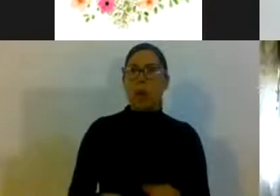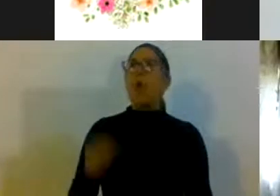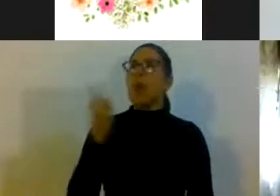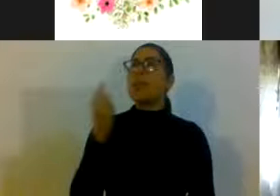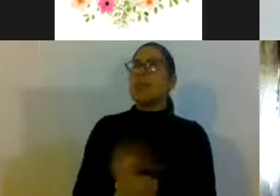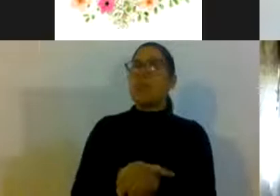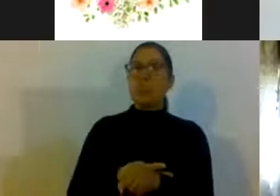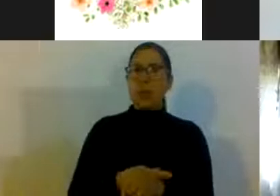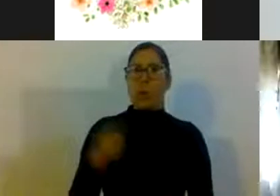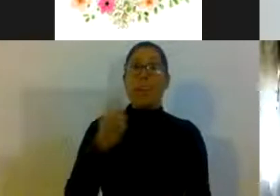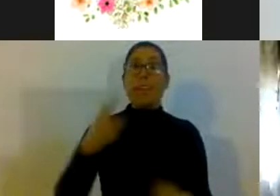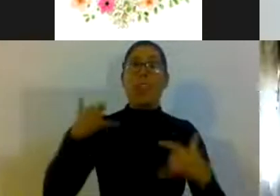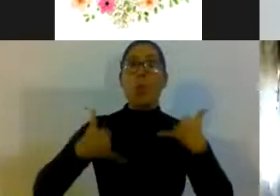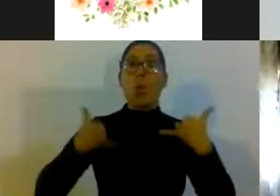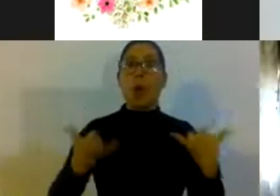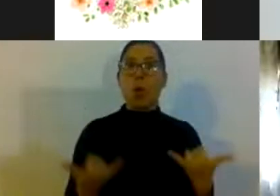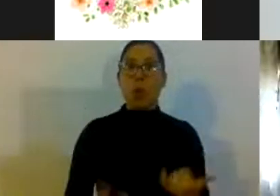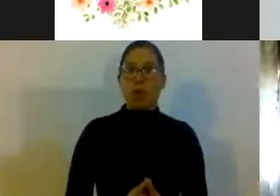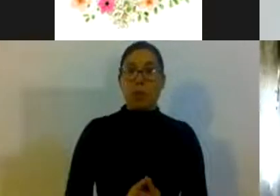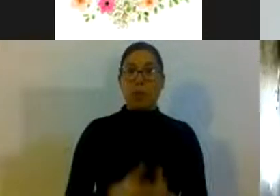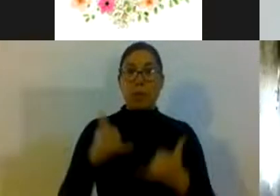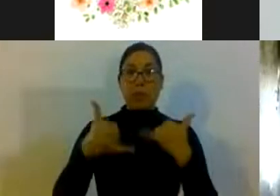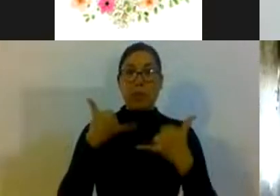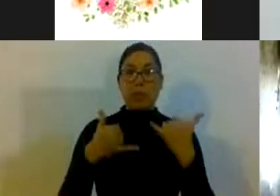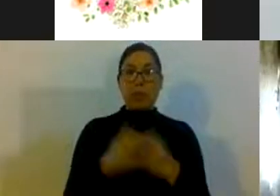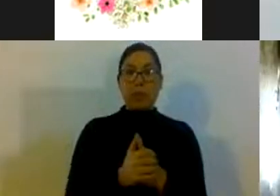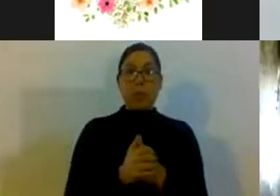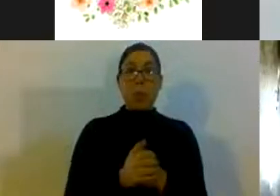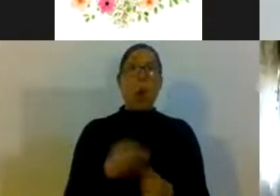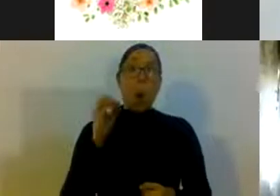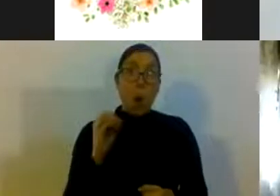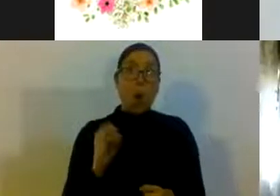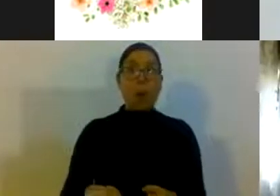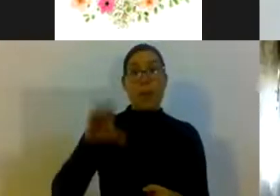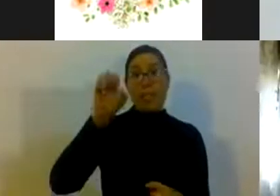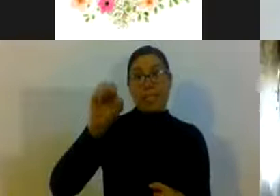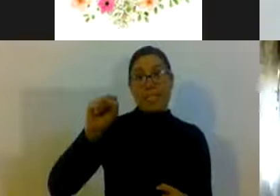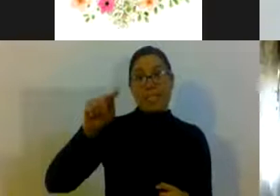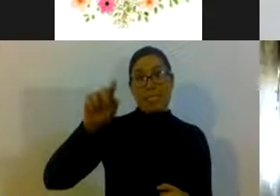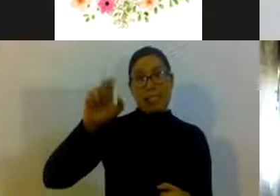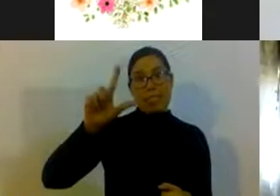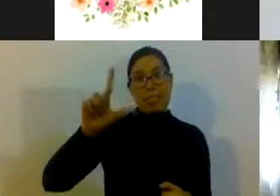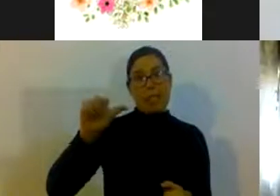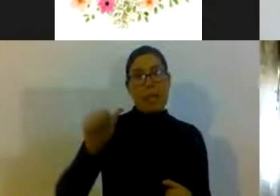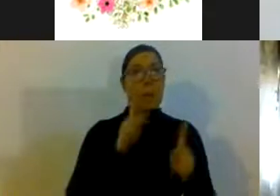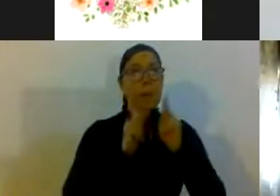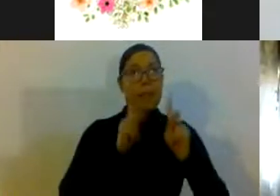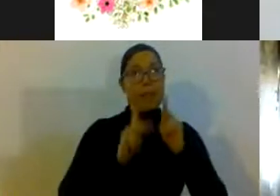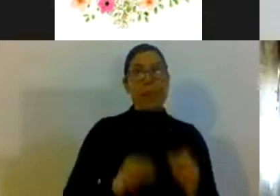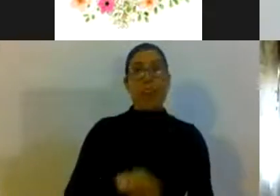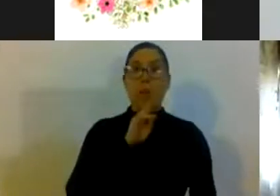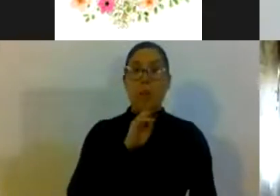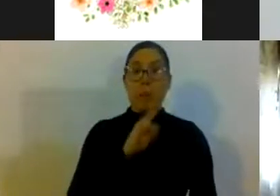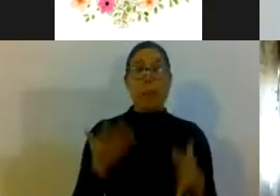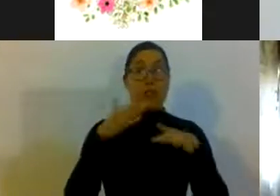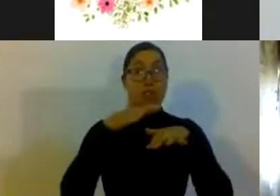haciendo. Y que Estela se lo platicara. Muchas gracias, Lisette. De nada. ¿Alguien más que nos pudiera decir